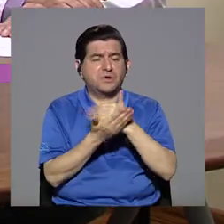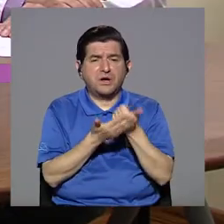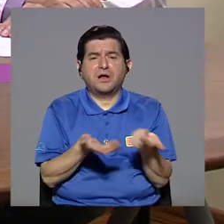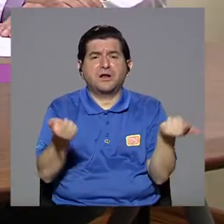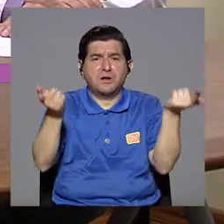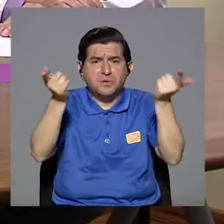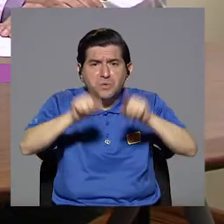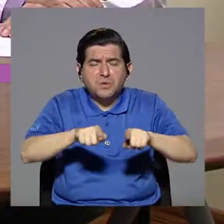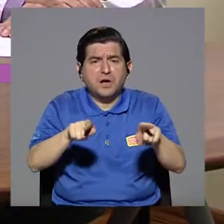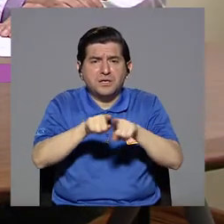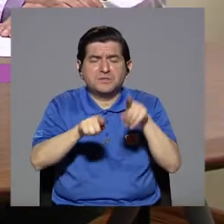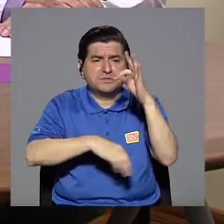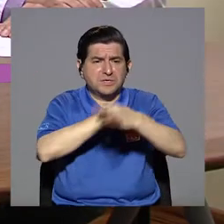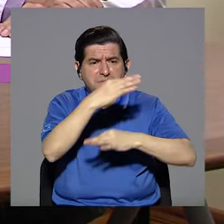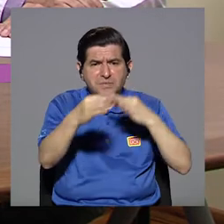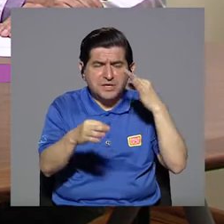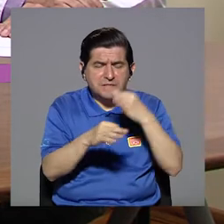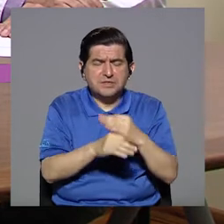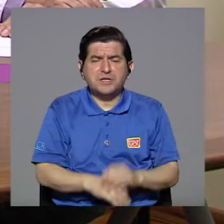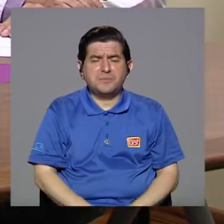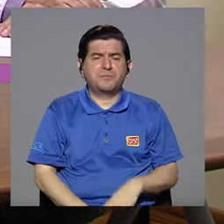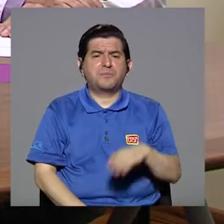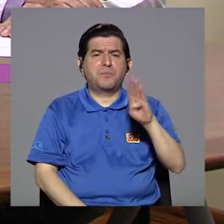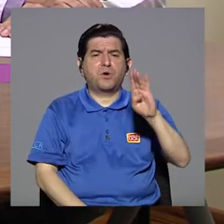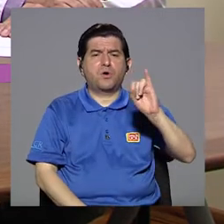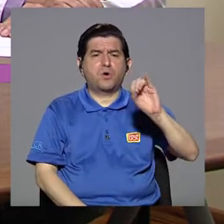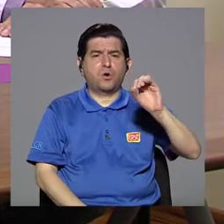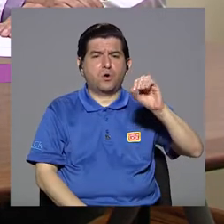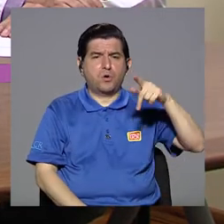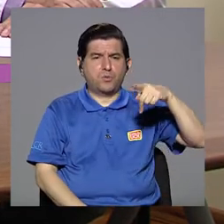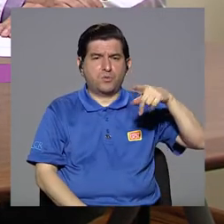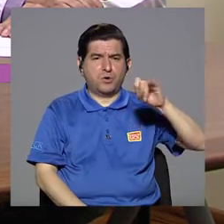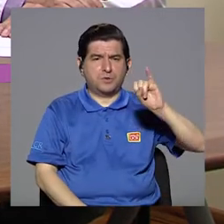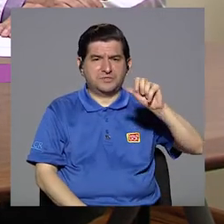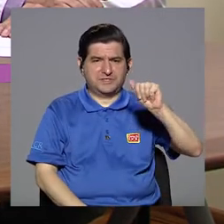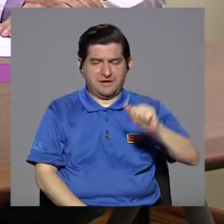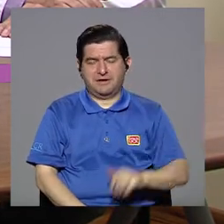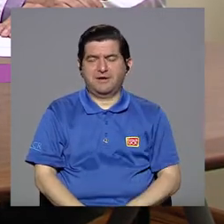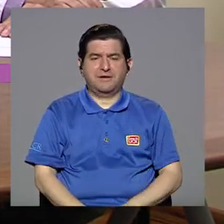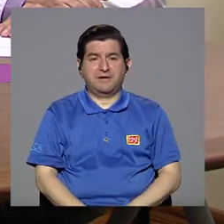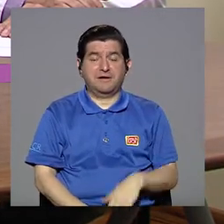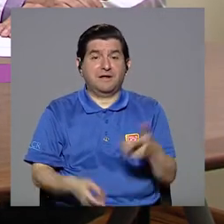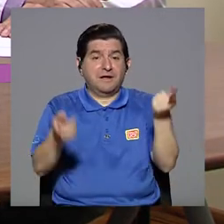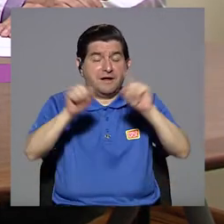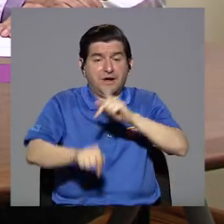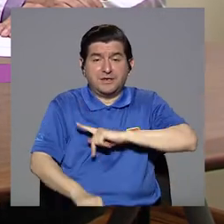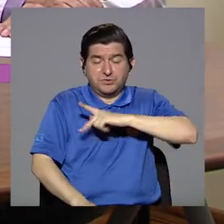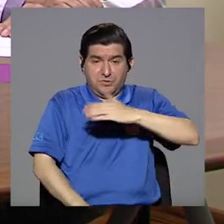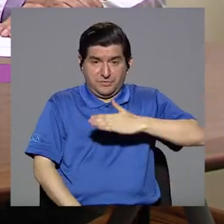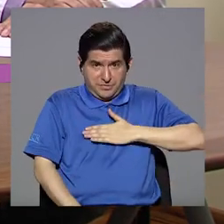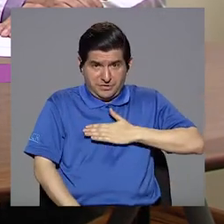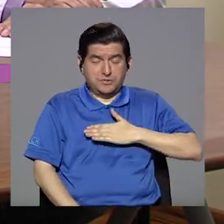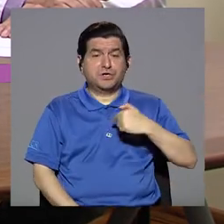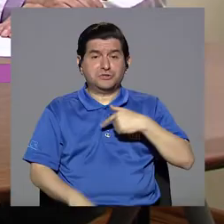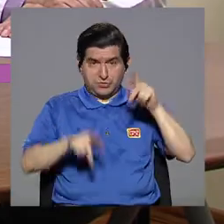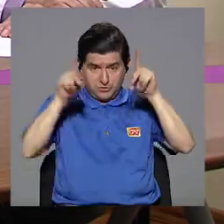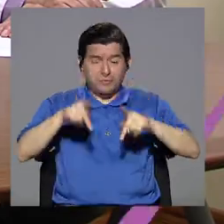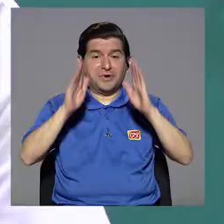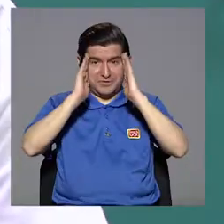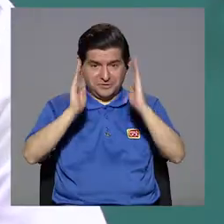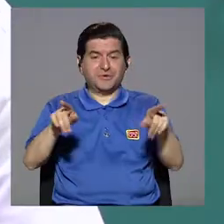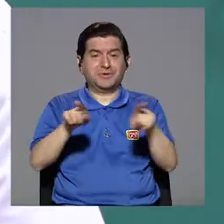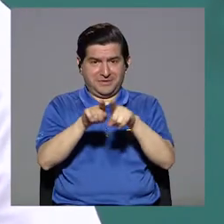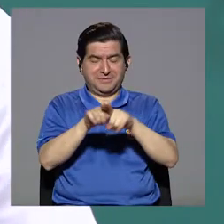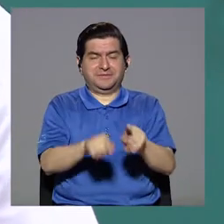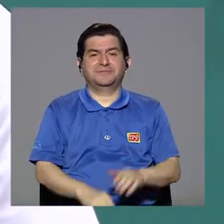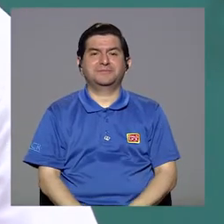se la hacen algunos casos hasta tiempo de tomar algunas biopsias que toman ahí se la hace nuestro procedimiento más luego el caso personal me dio y yo